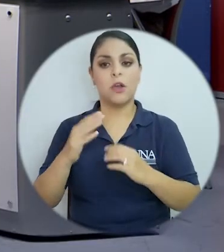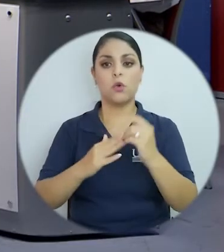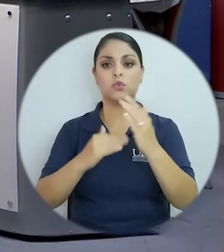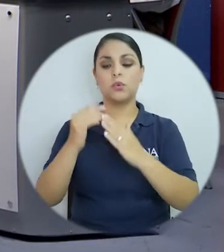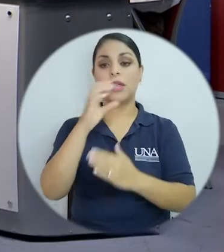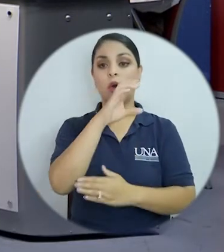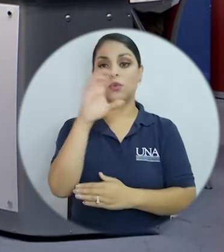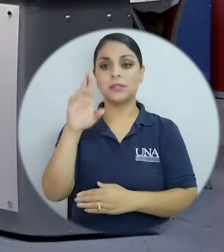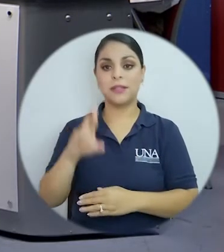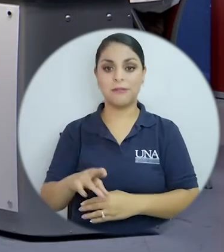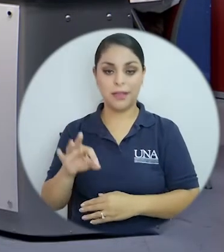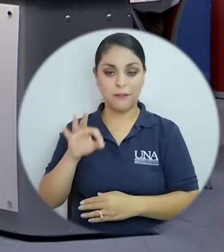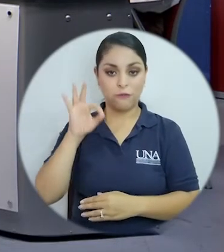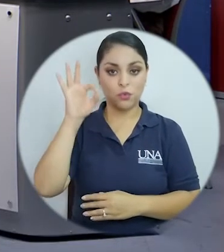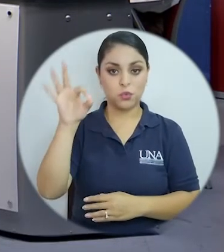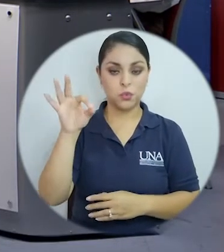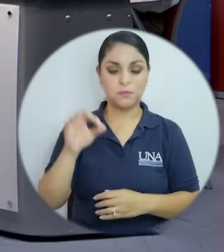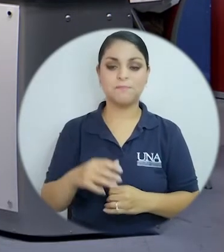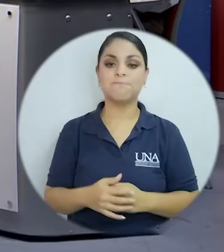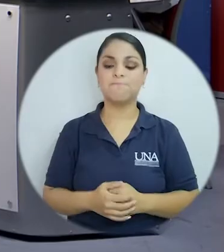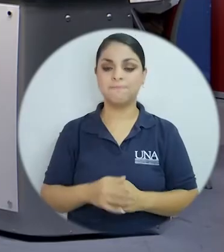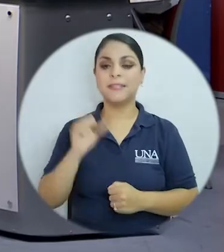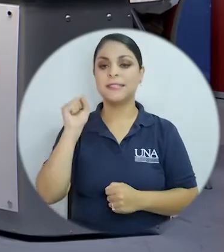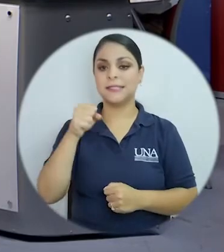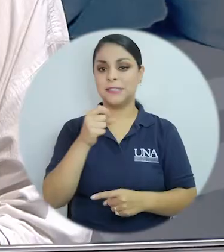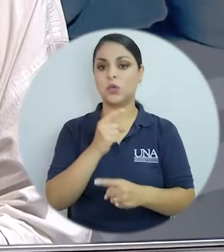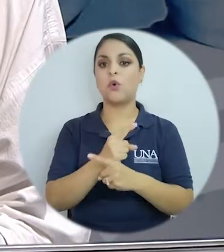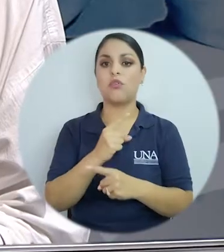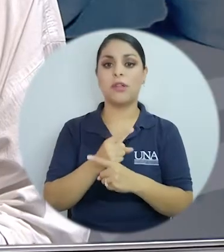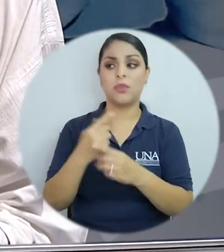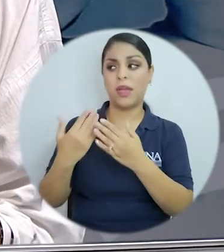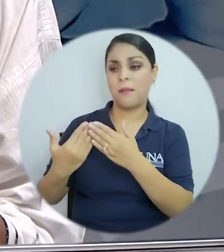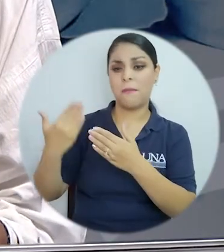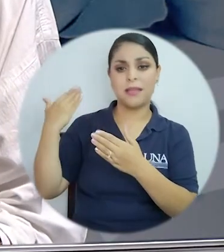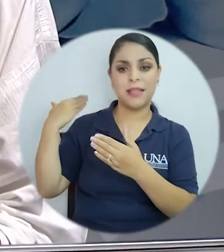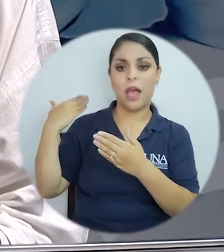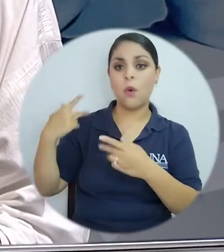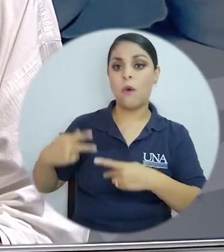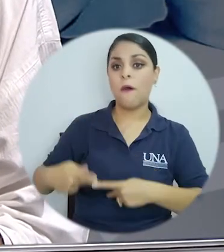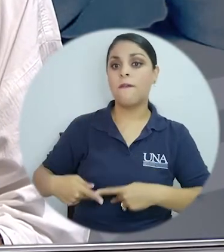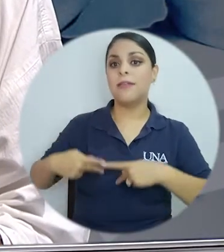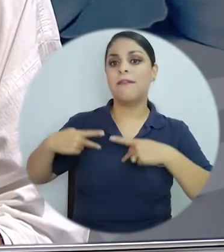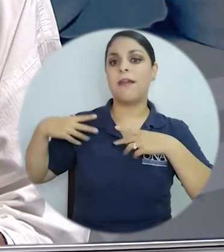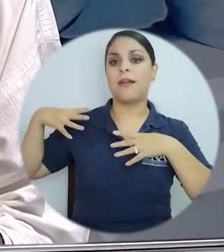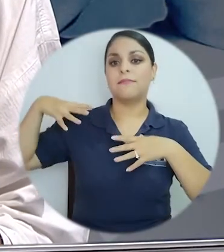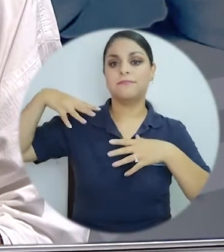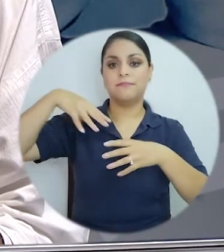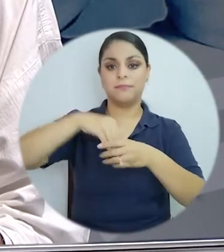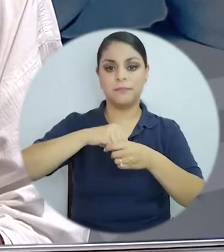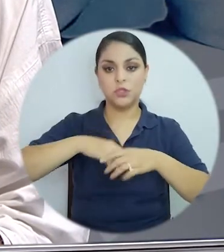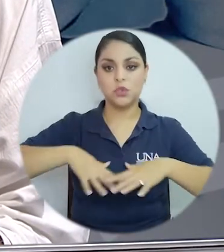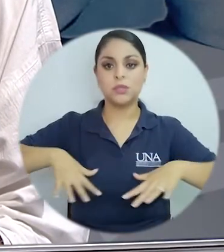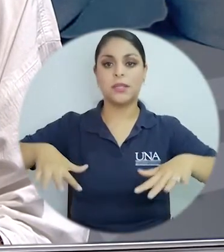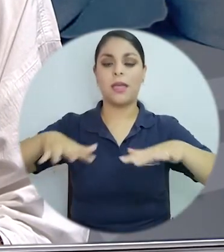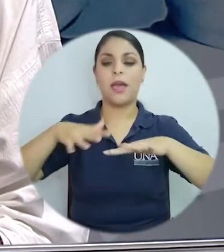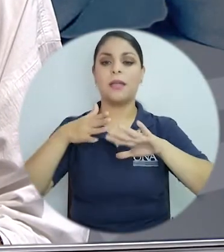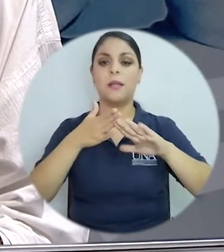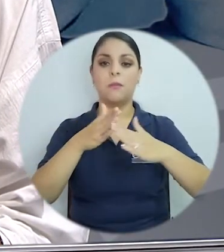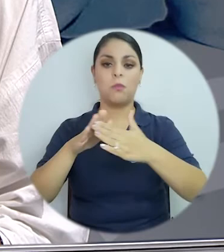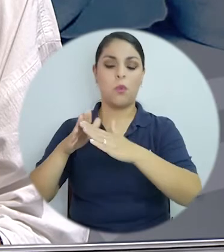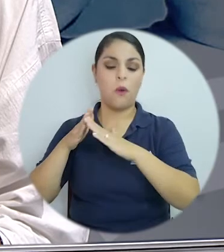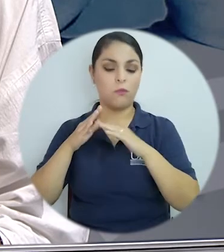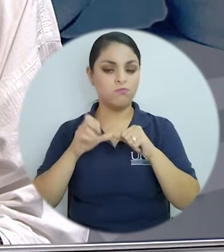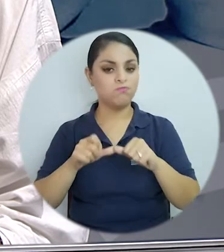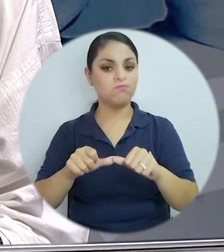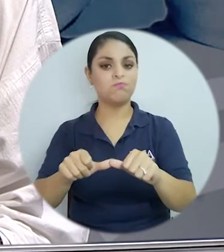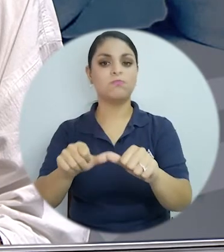la Costa Rica del futuro. Exactamente, ahí están. El pasado vive en la sociedad, en el pueblo, eso